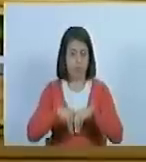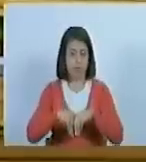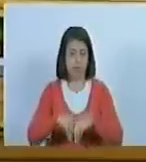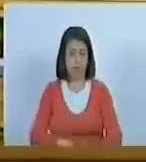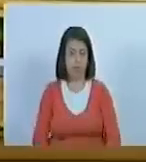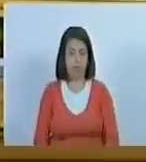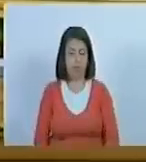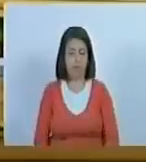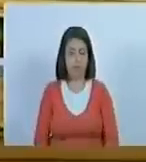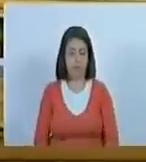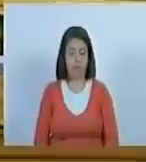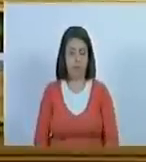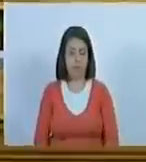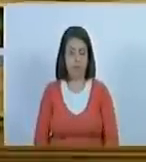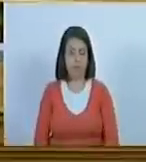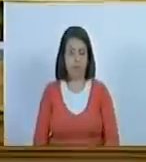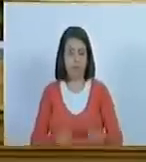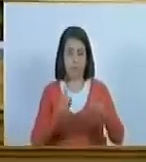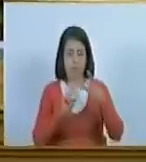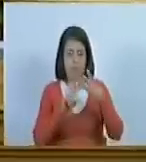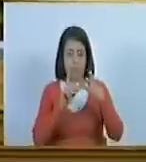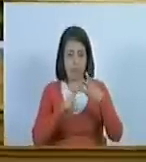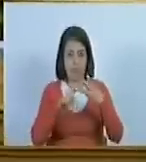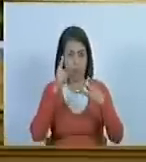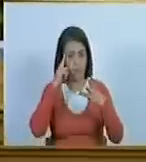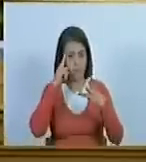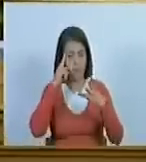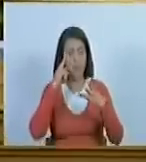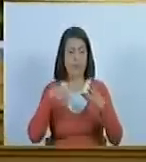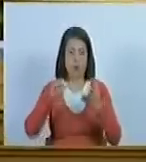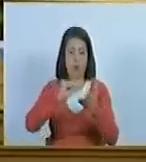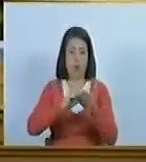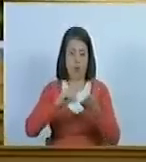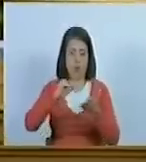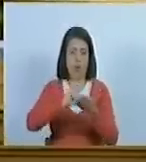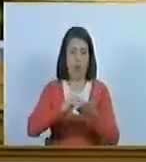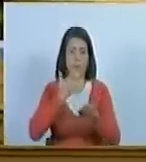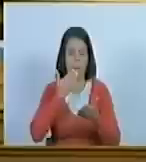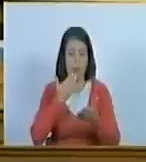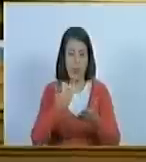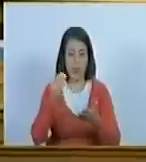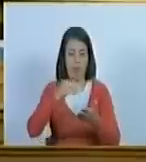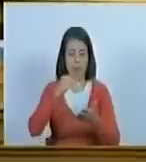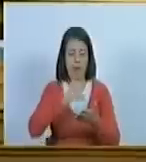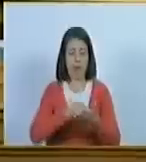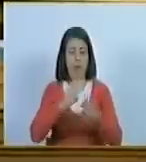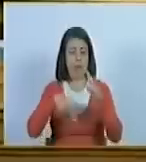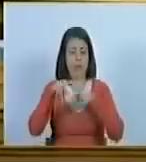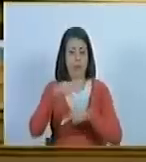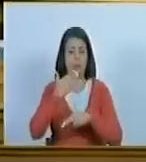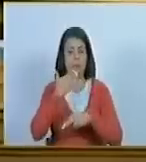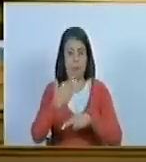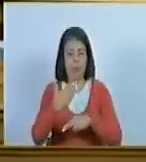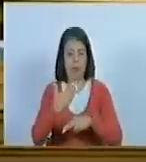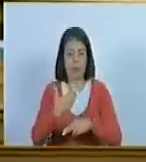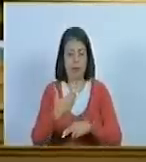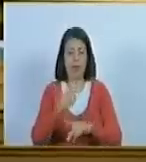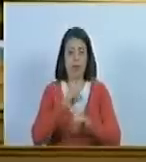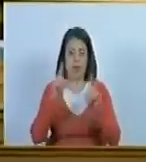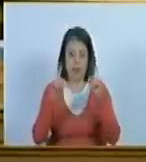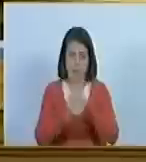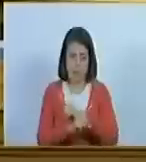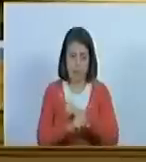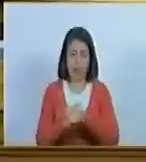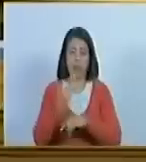el tercer considerando hay una redundancia. El periodismo exige cada vez altos niveles de exigencia. Cambiemos